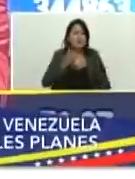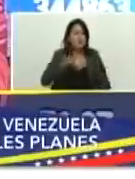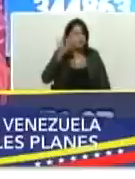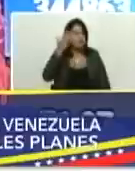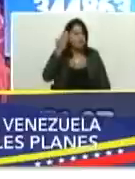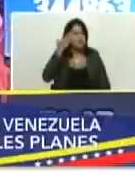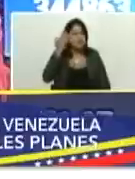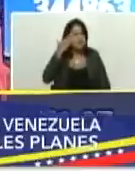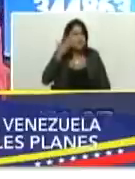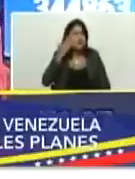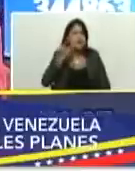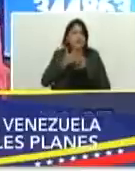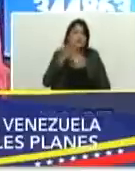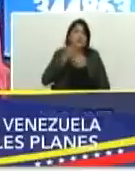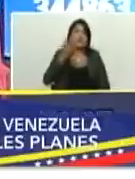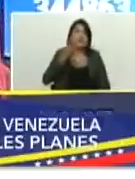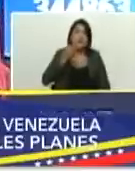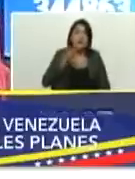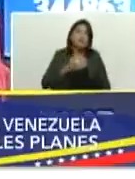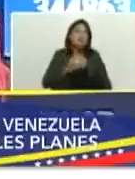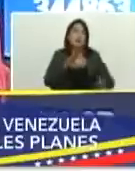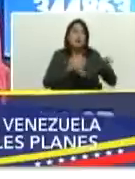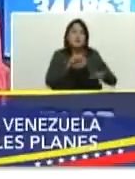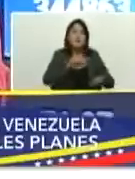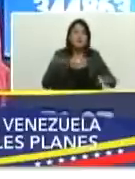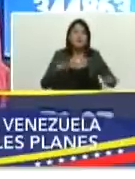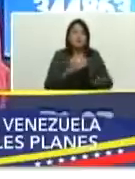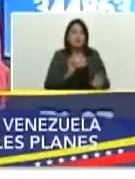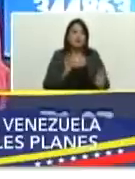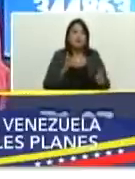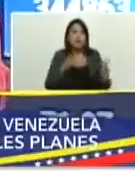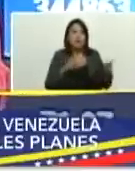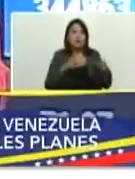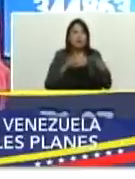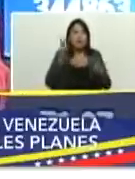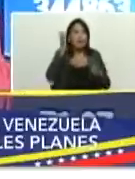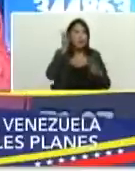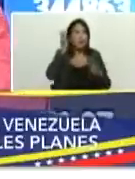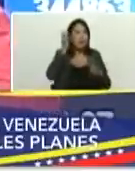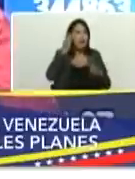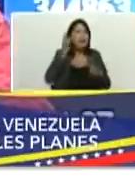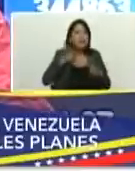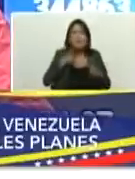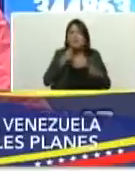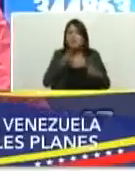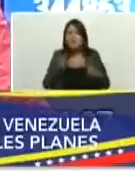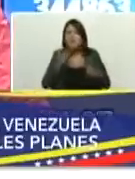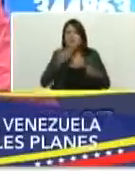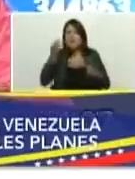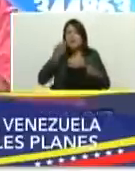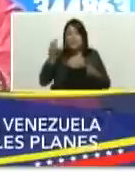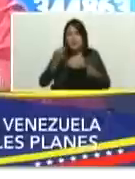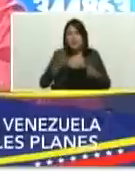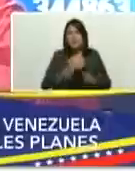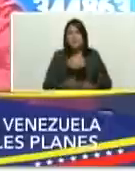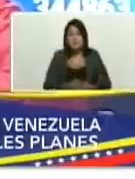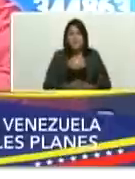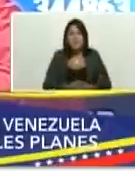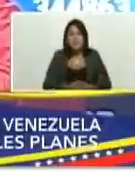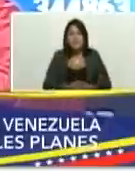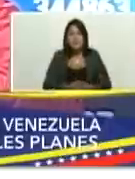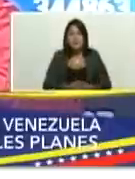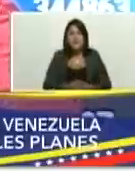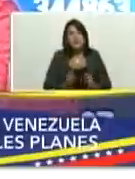algunos de ellos. Algunos egos intelectuales que pretenden disfrazarse de izquierda. Pero han